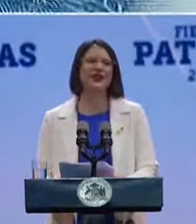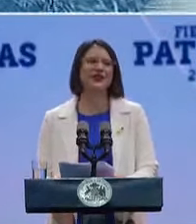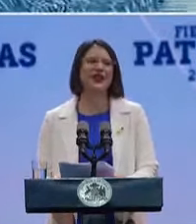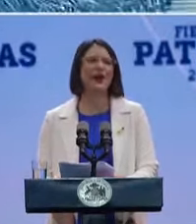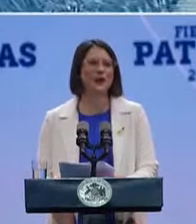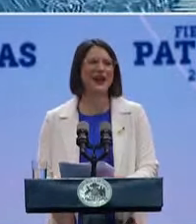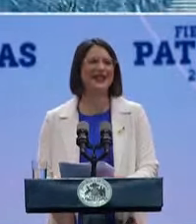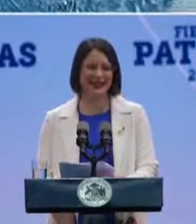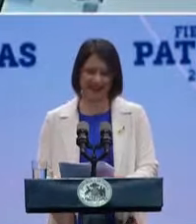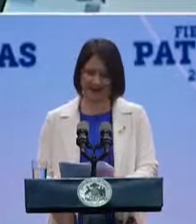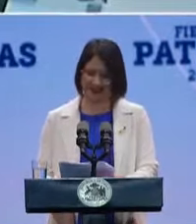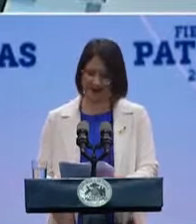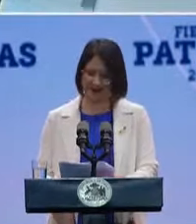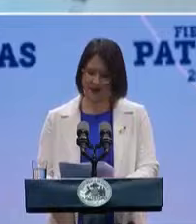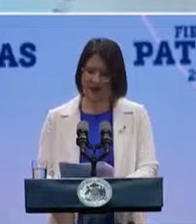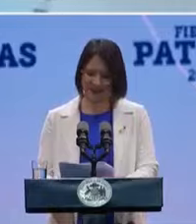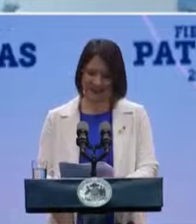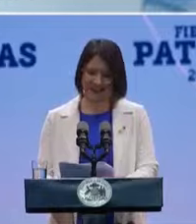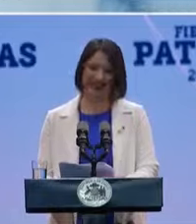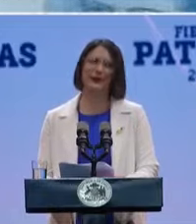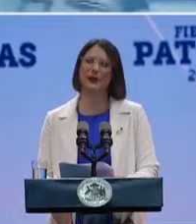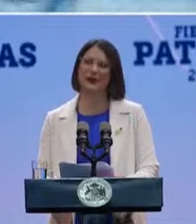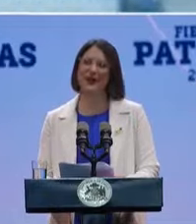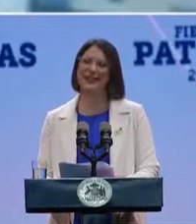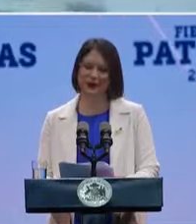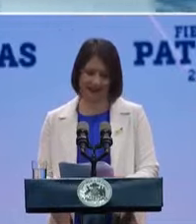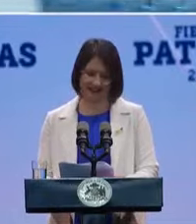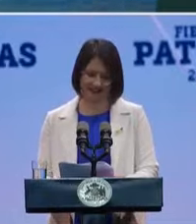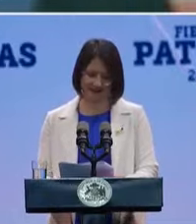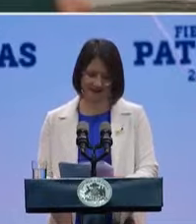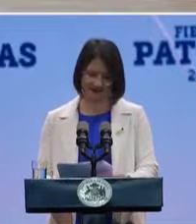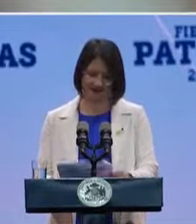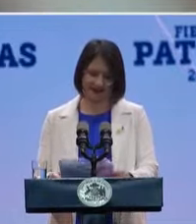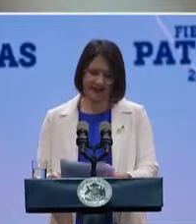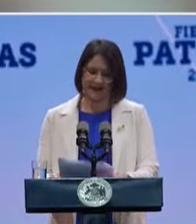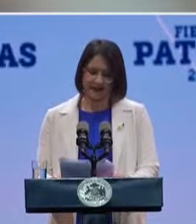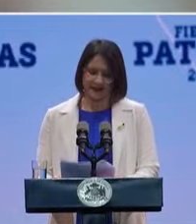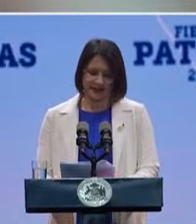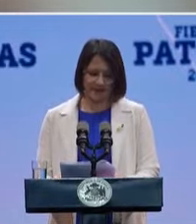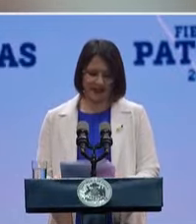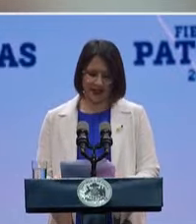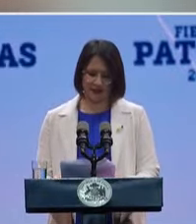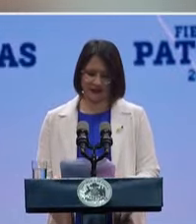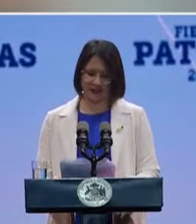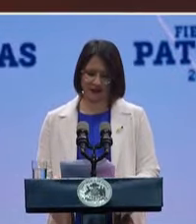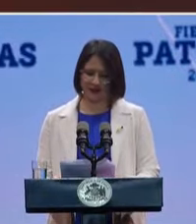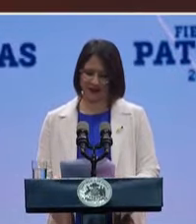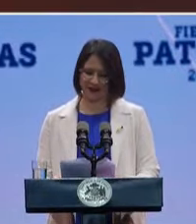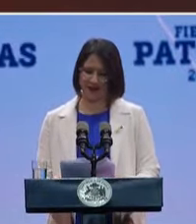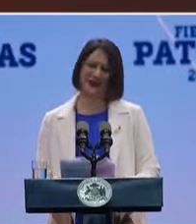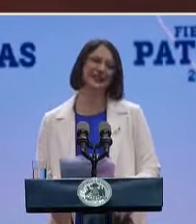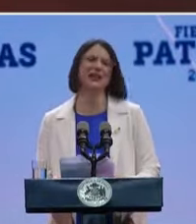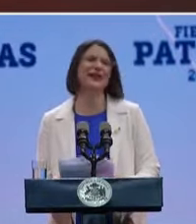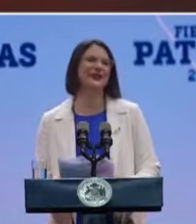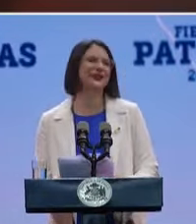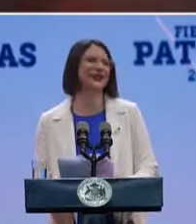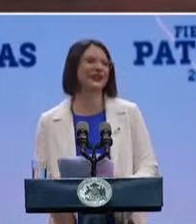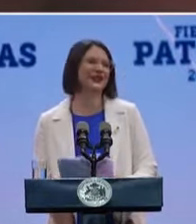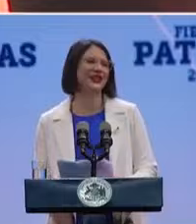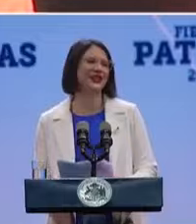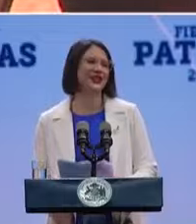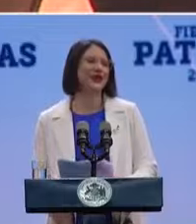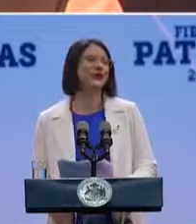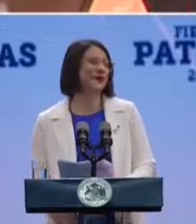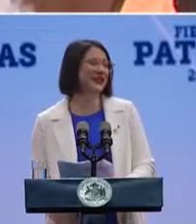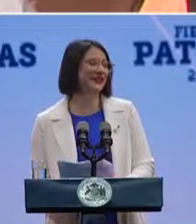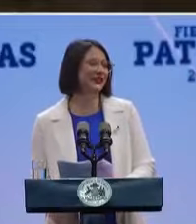Fueron estos códigos los que permitieron identificar el dinero incautado a estas 2 mujeres en Cerro Navia como parte del millonario botín robado